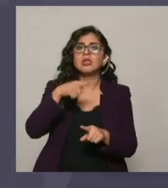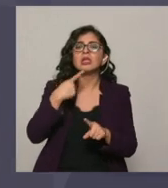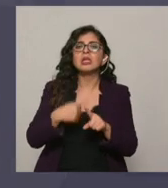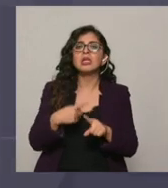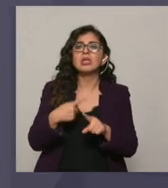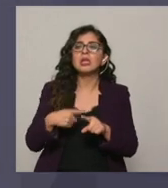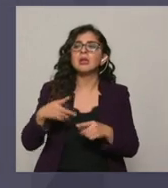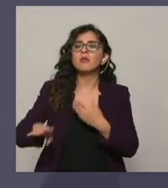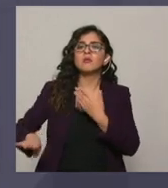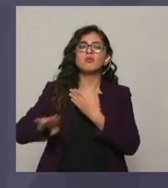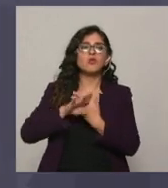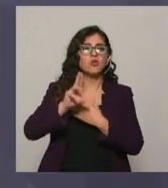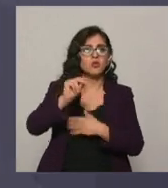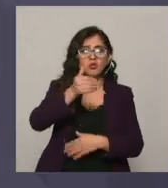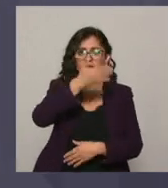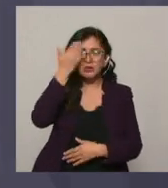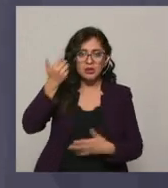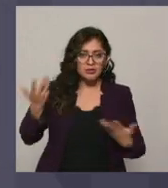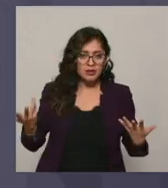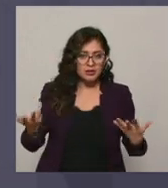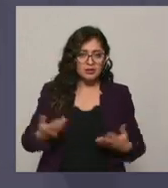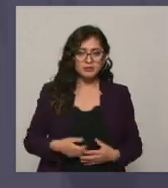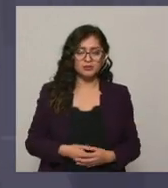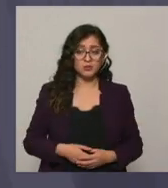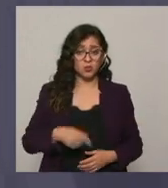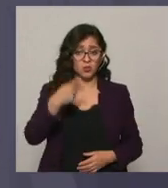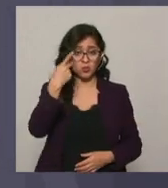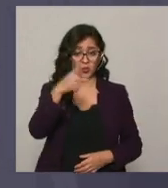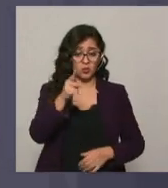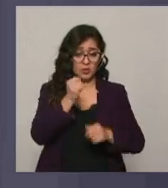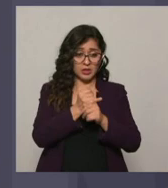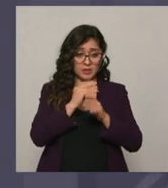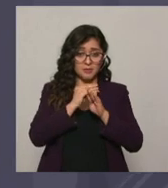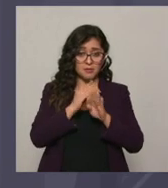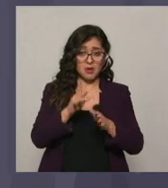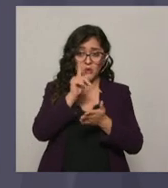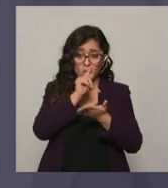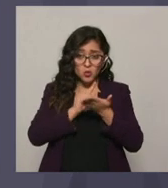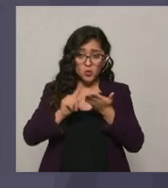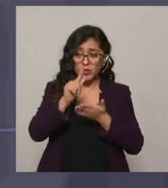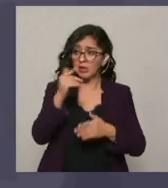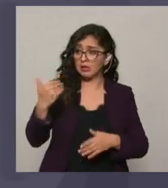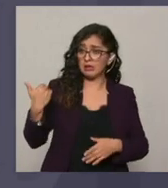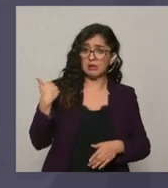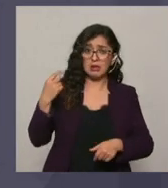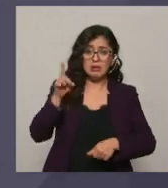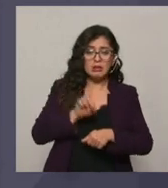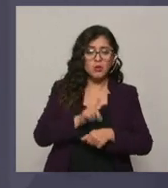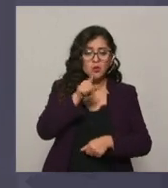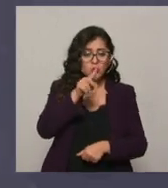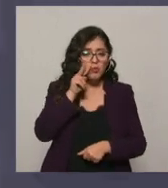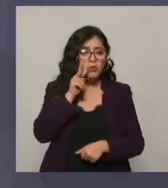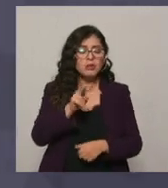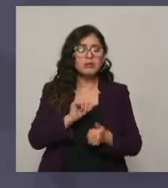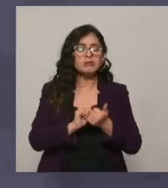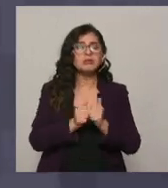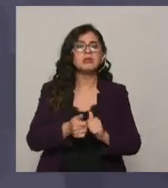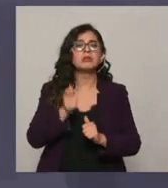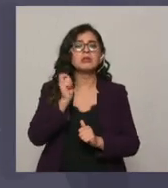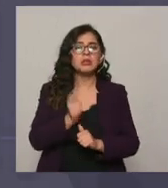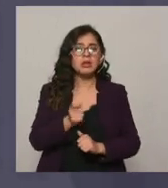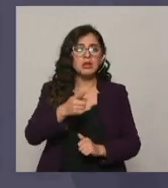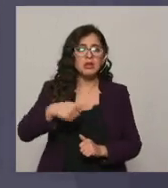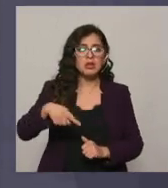quién, ¿no? Y no es para menos, o sea, las imágenes que publicaste en tu Twitter hace unos días, de verdad que dan escalofrío. Se trata de cadáveres